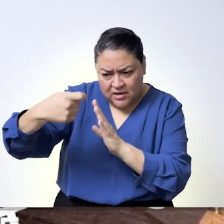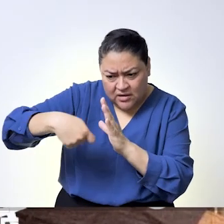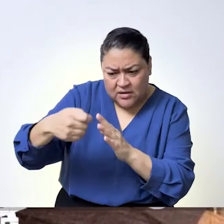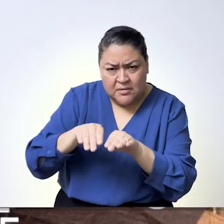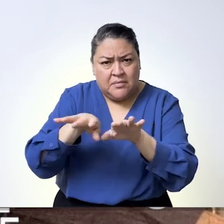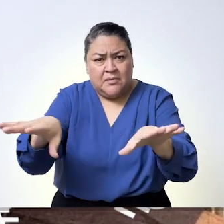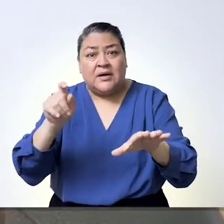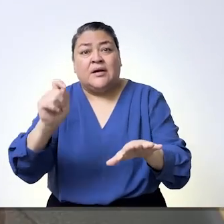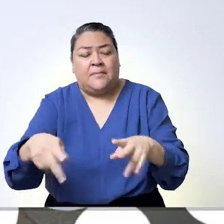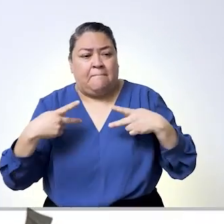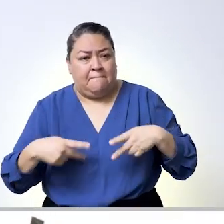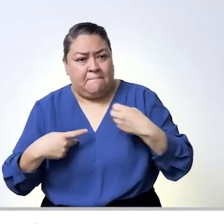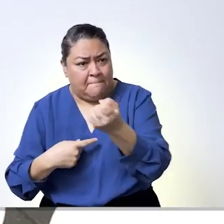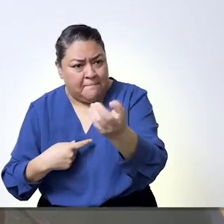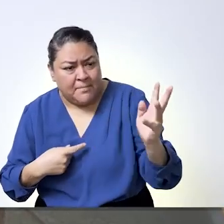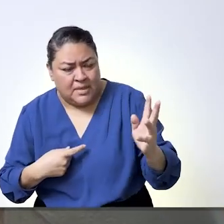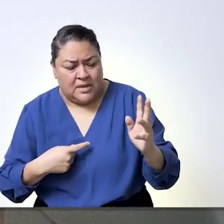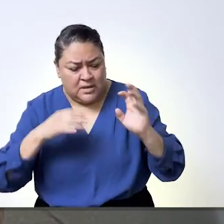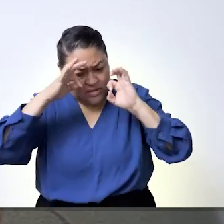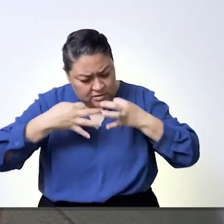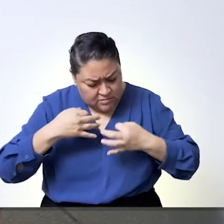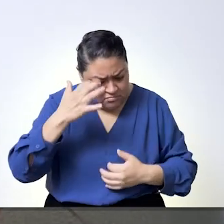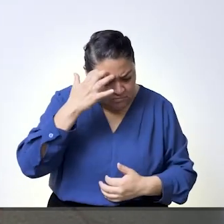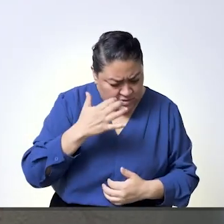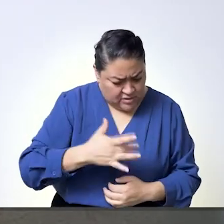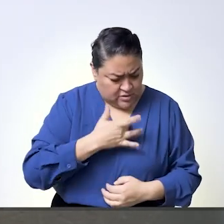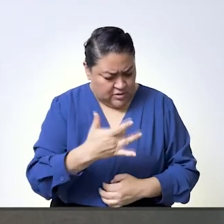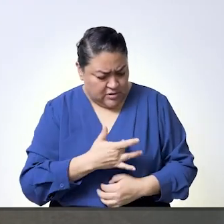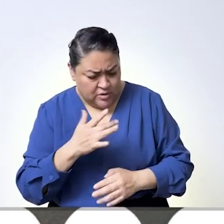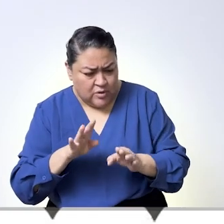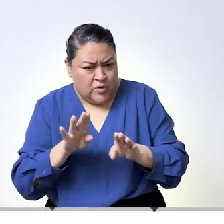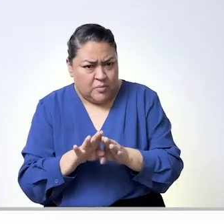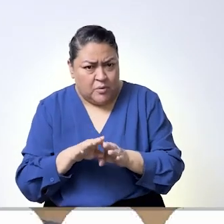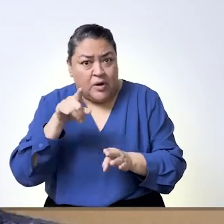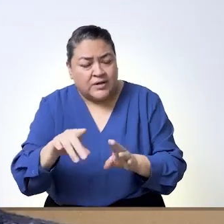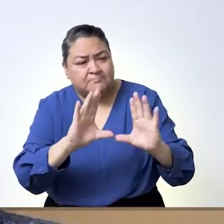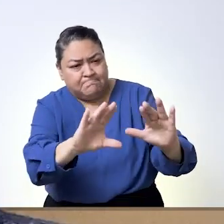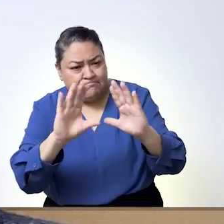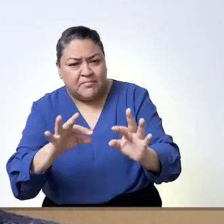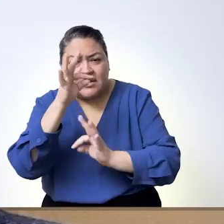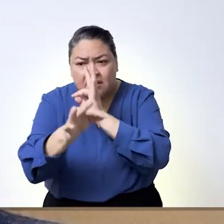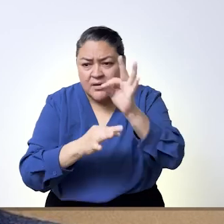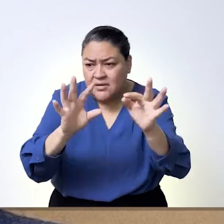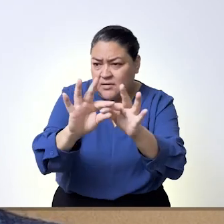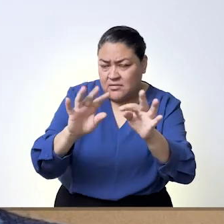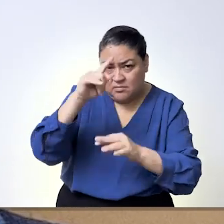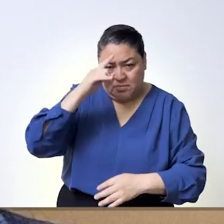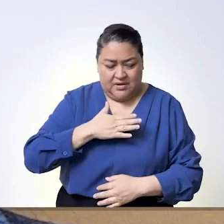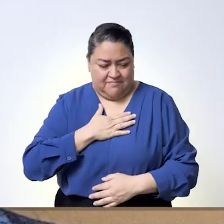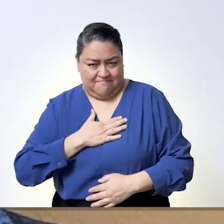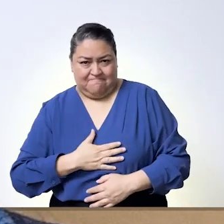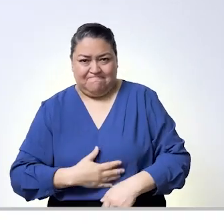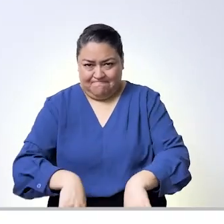y acompañar a las personas en sus procesos de reflexión y crecimiento emocional con enfoque informativo en justicia social.